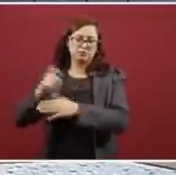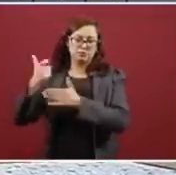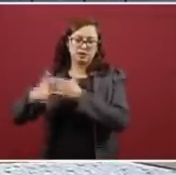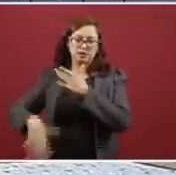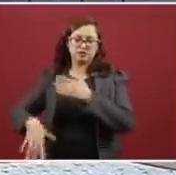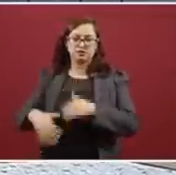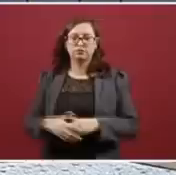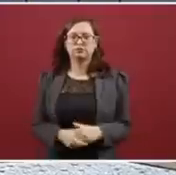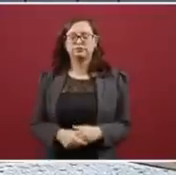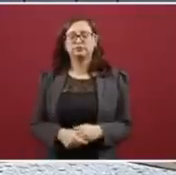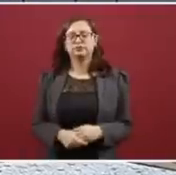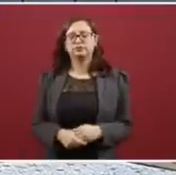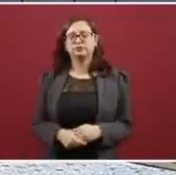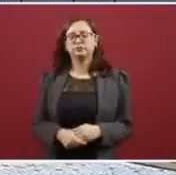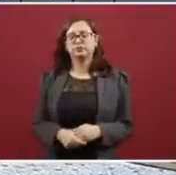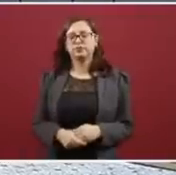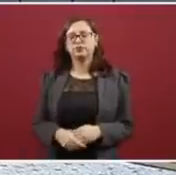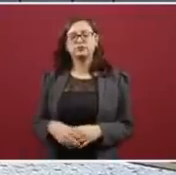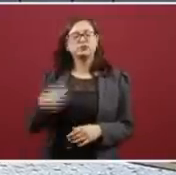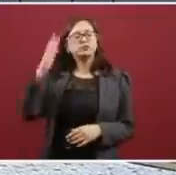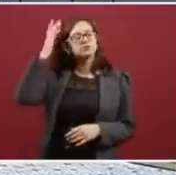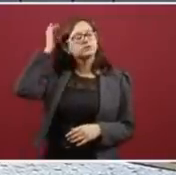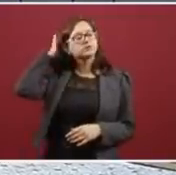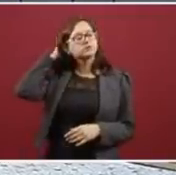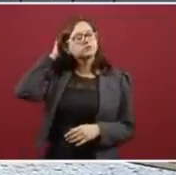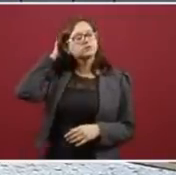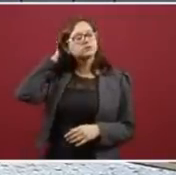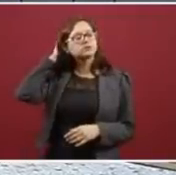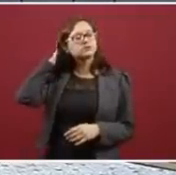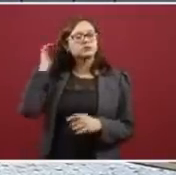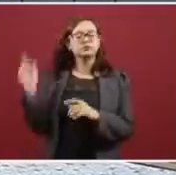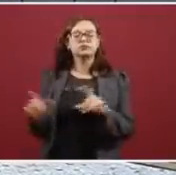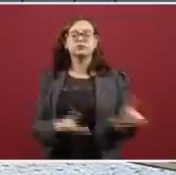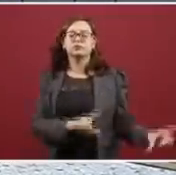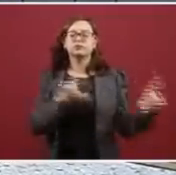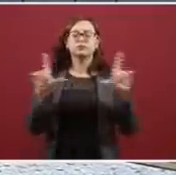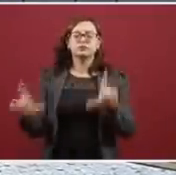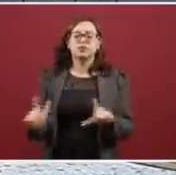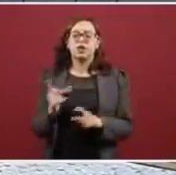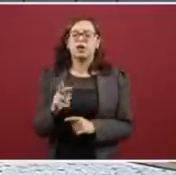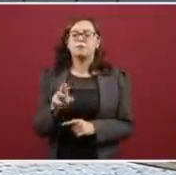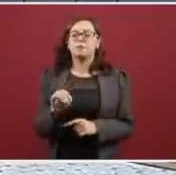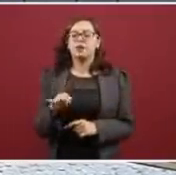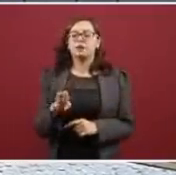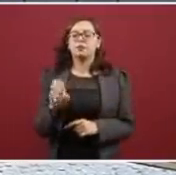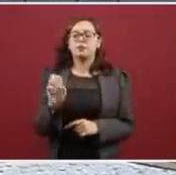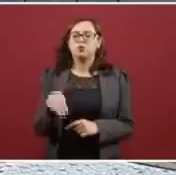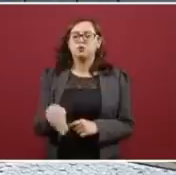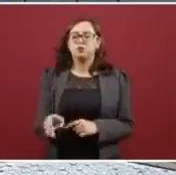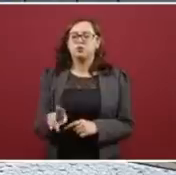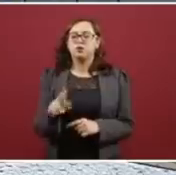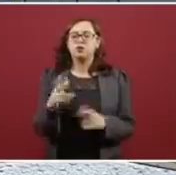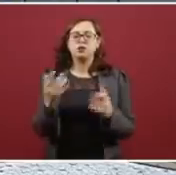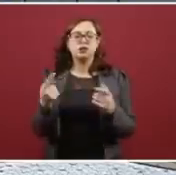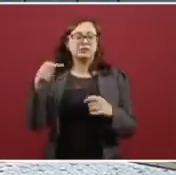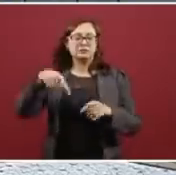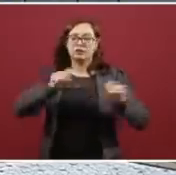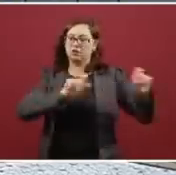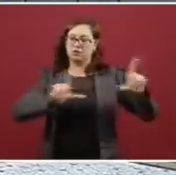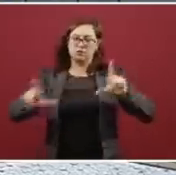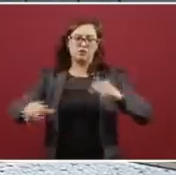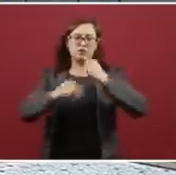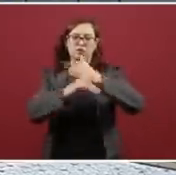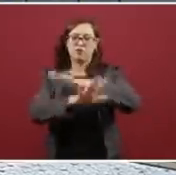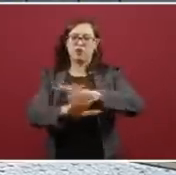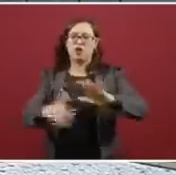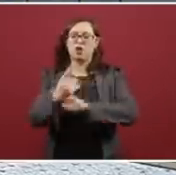servicio y repetimos el ejercicio la que sigue con la gasolina premiun que todo esto va a estar publicado en la